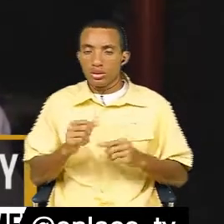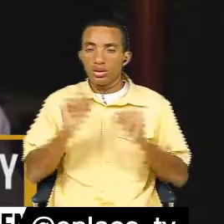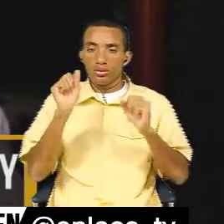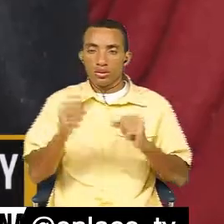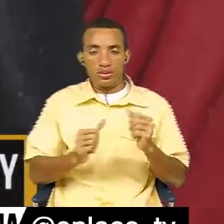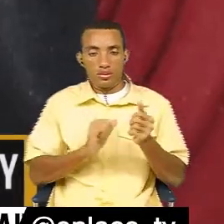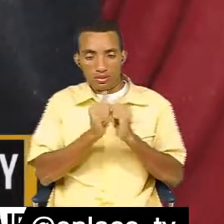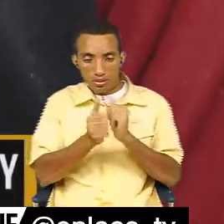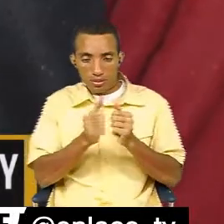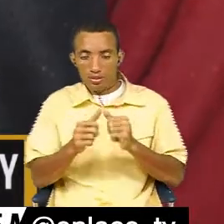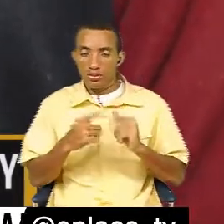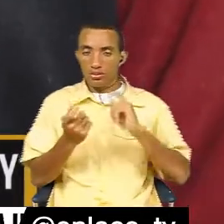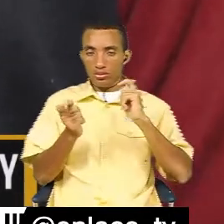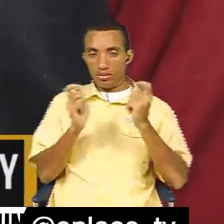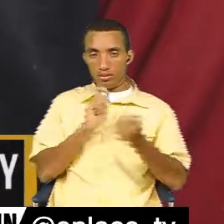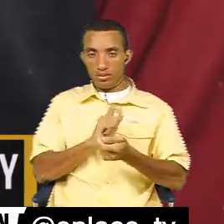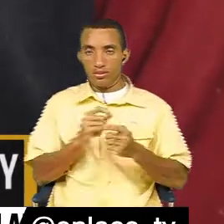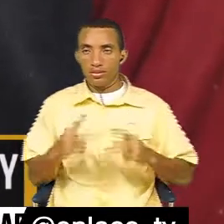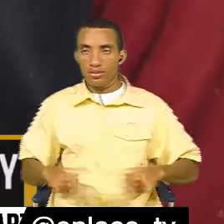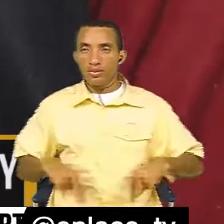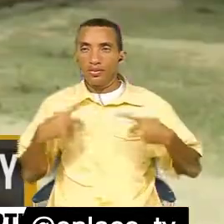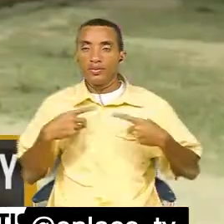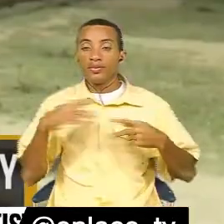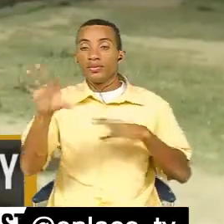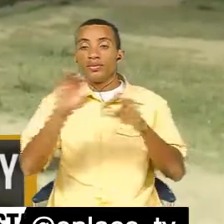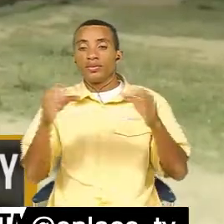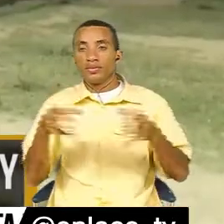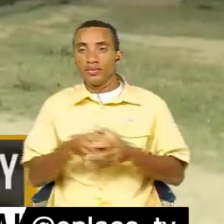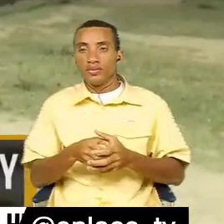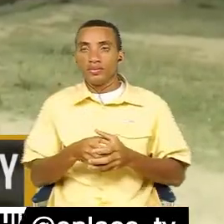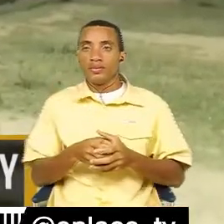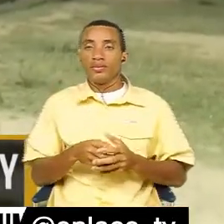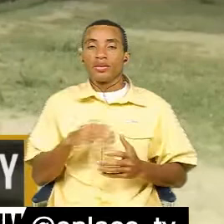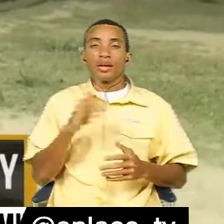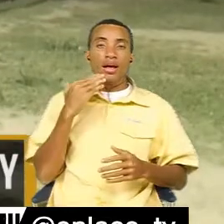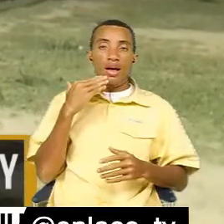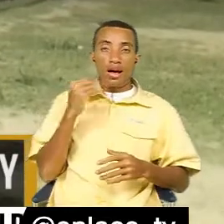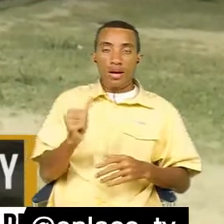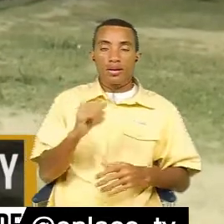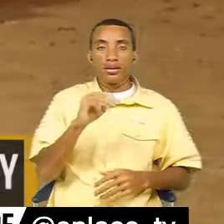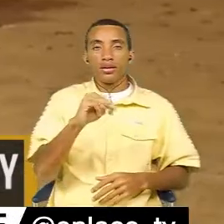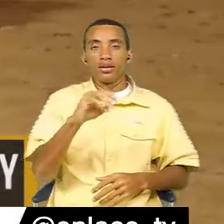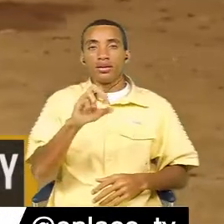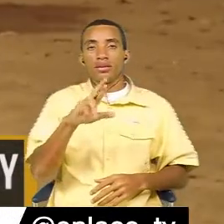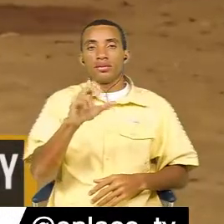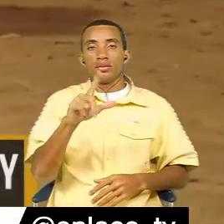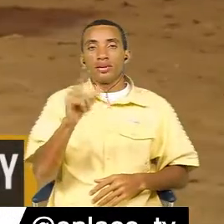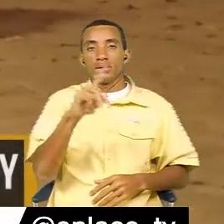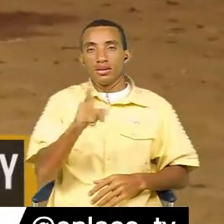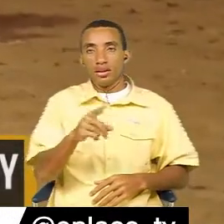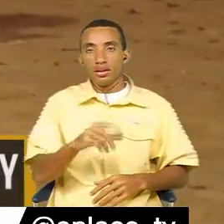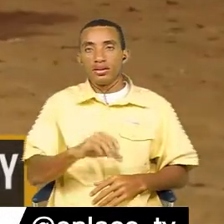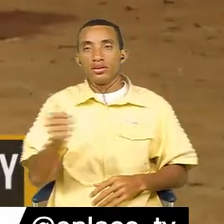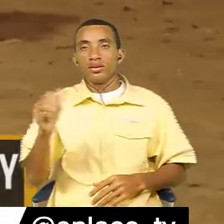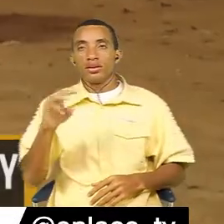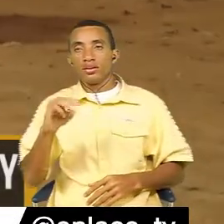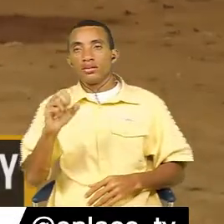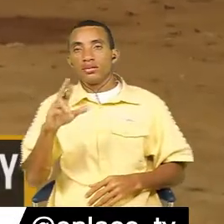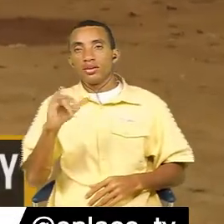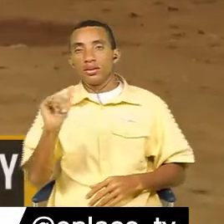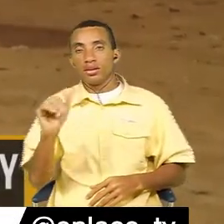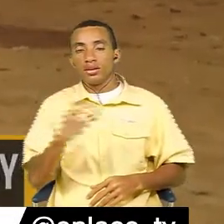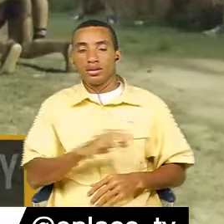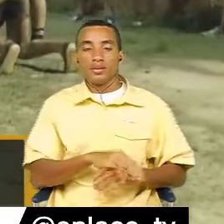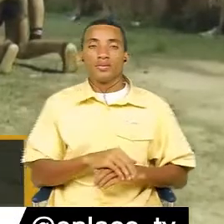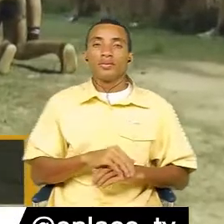transformar las vidas. Los convocados a la Selección Santander son: por el área femenina, Merlin Mogollón de Goldblatt, María Rodríguez de Templarios,